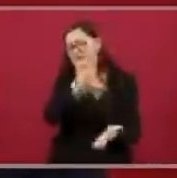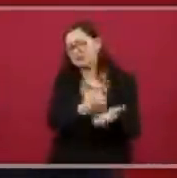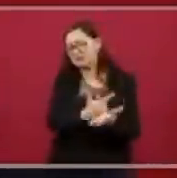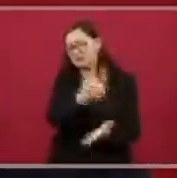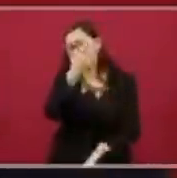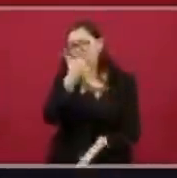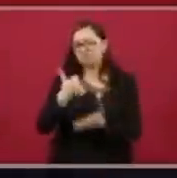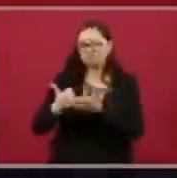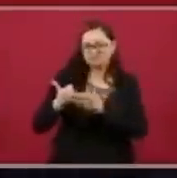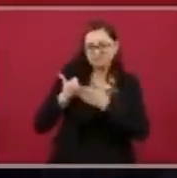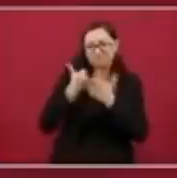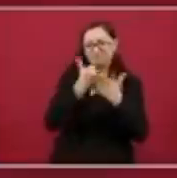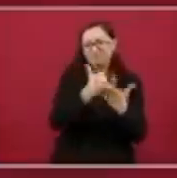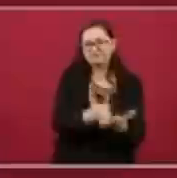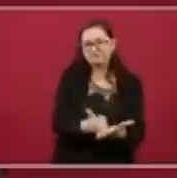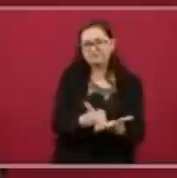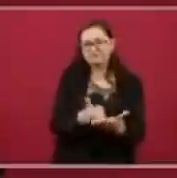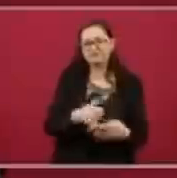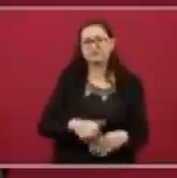no es